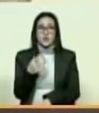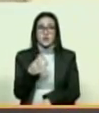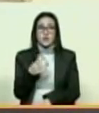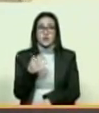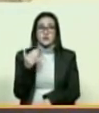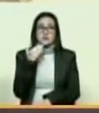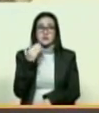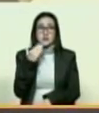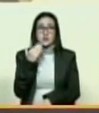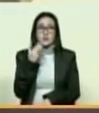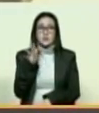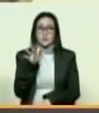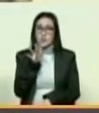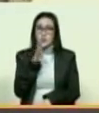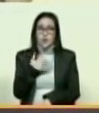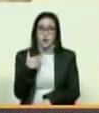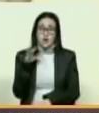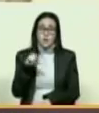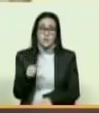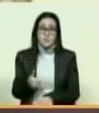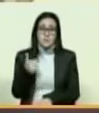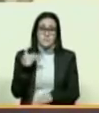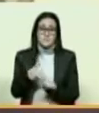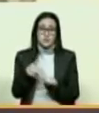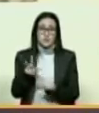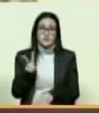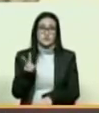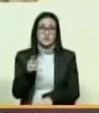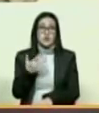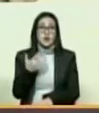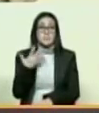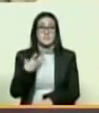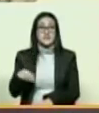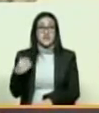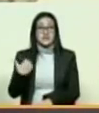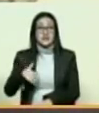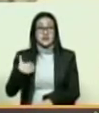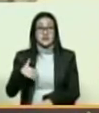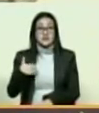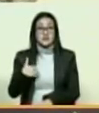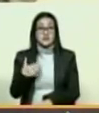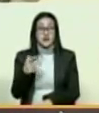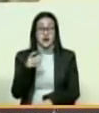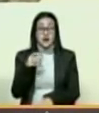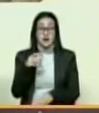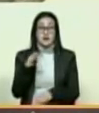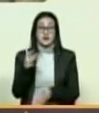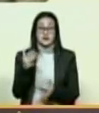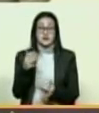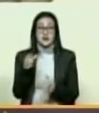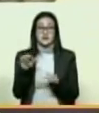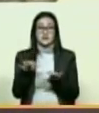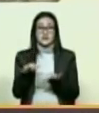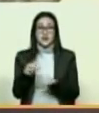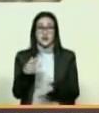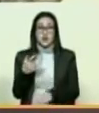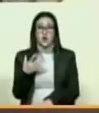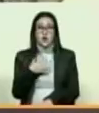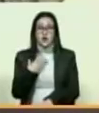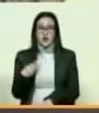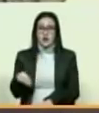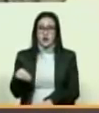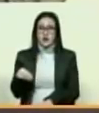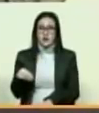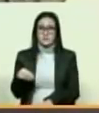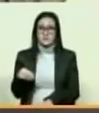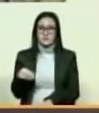Estados Unidos no tenía que comprar más petróleo a Venezuela fue Macri, el presidente de Argentina. Y Tillerson como que puso un poco de paños fríos